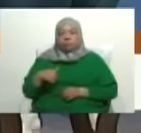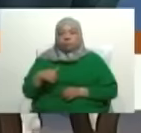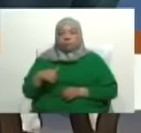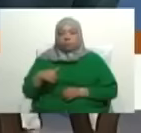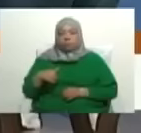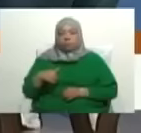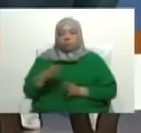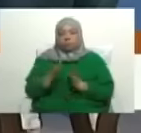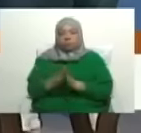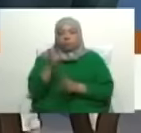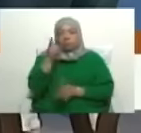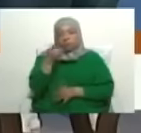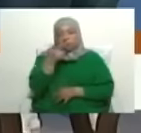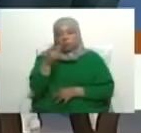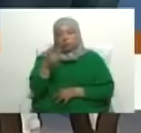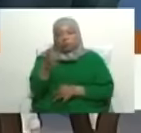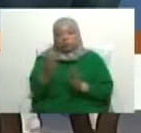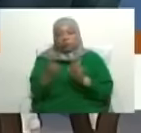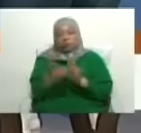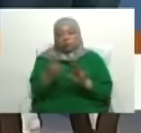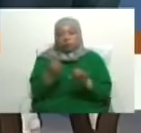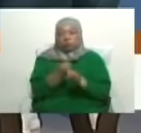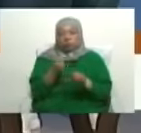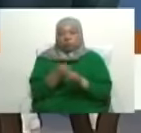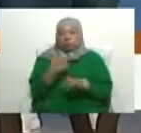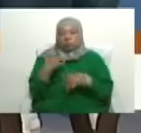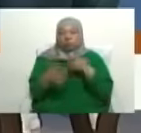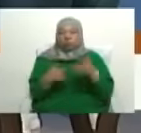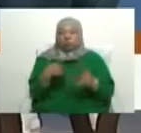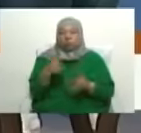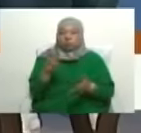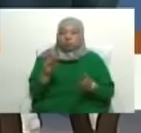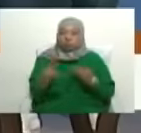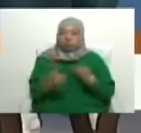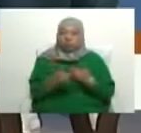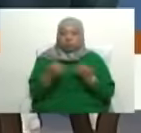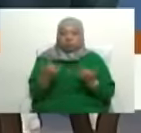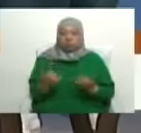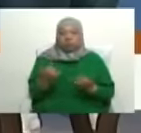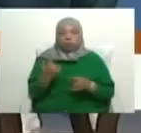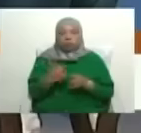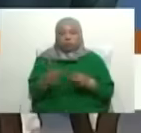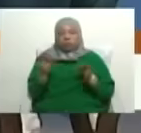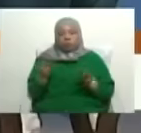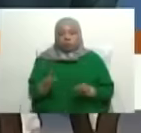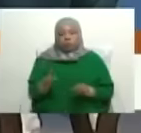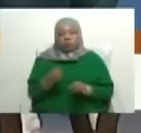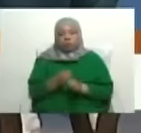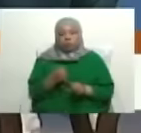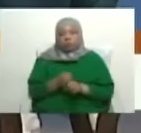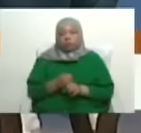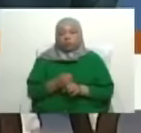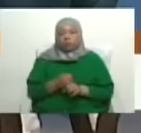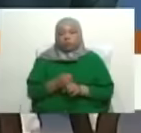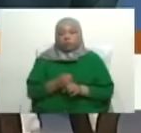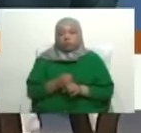Por 30 monedas se quedó sin carrera. Por 30 monedas ahora es un desecho humano.